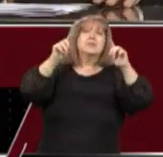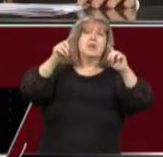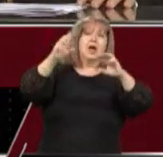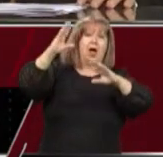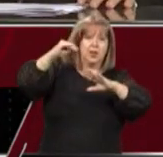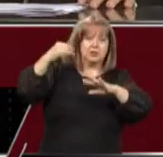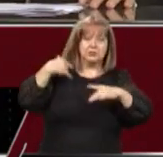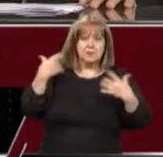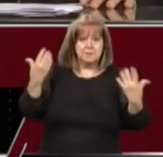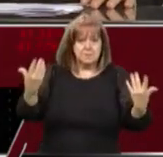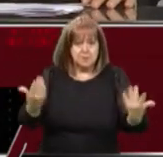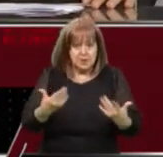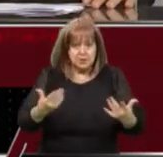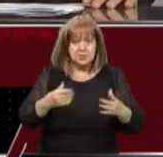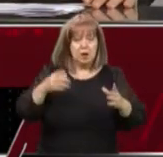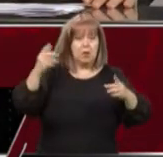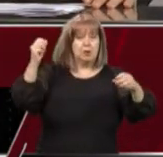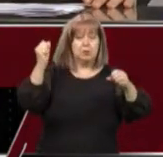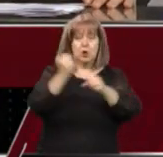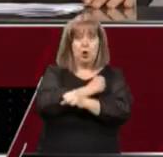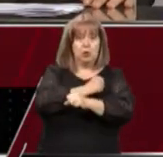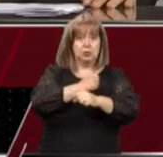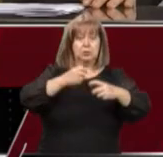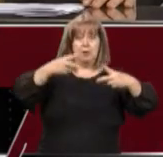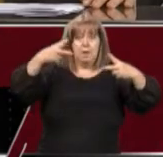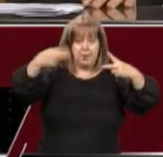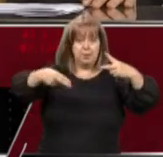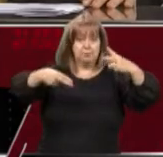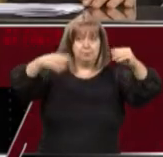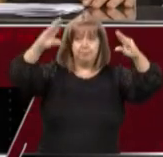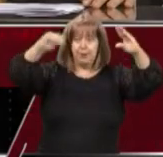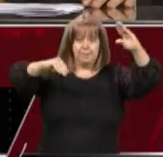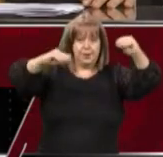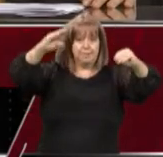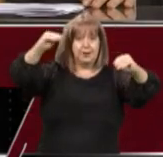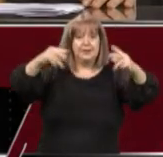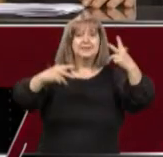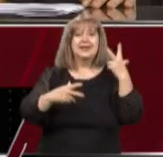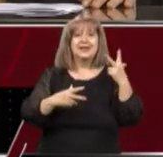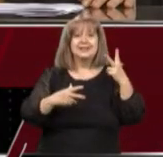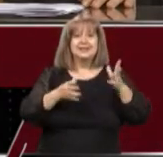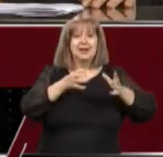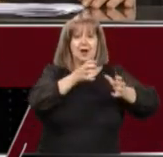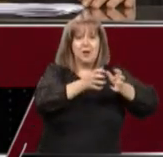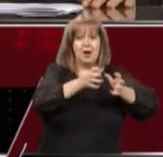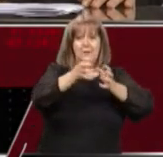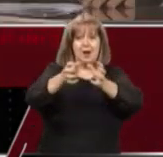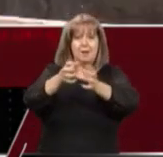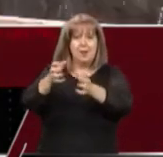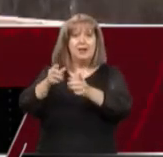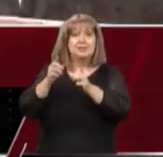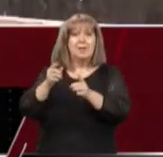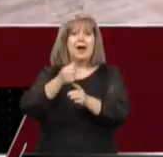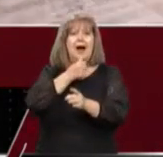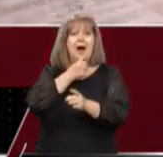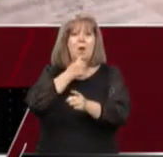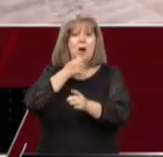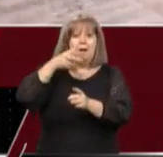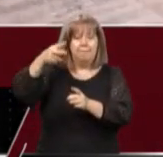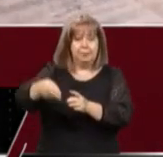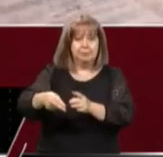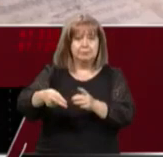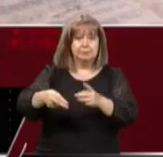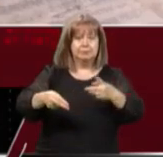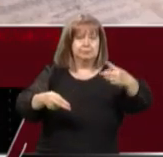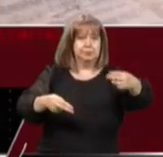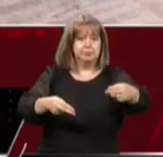nos sacó de funcionamiento las las Tres plantas que alimentan de agua al Gran Mendoza cosa